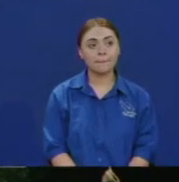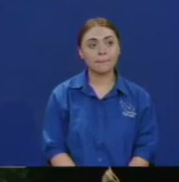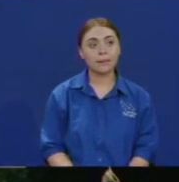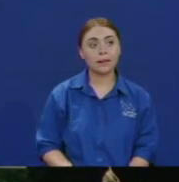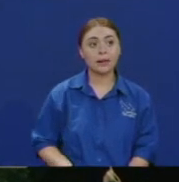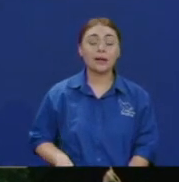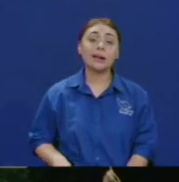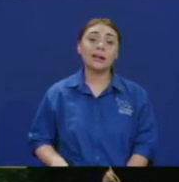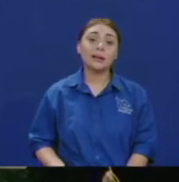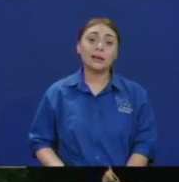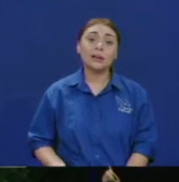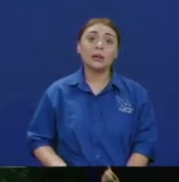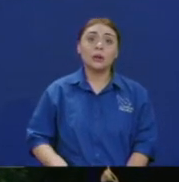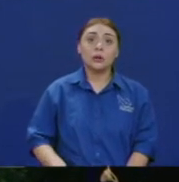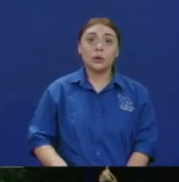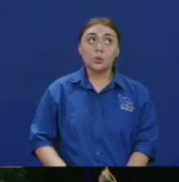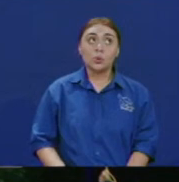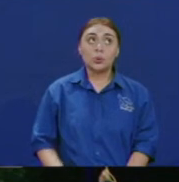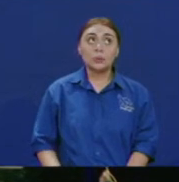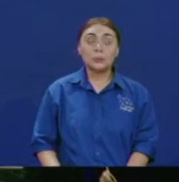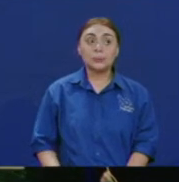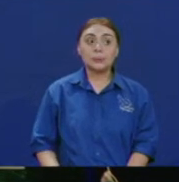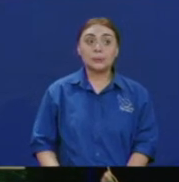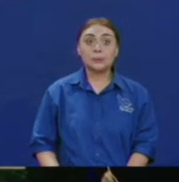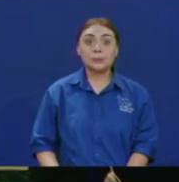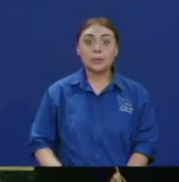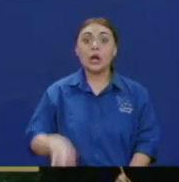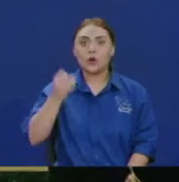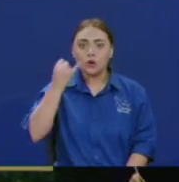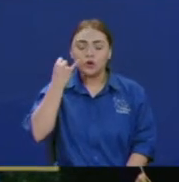tampoco tienen altar. Y no pueden,